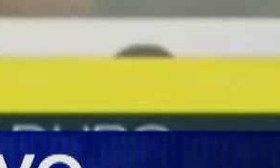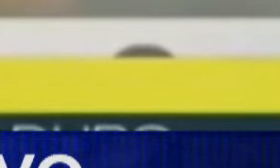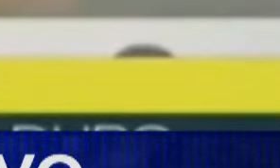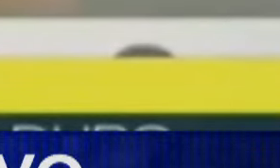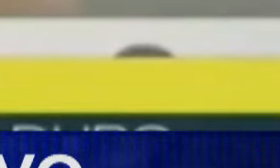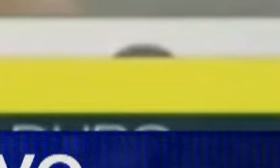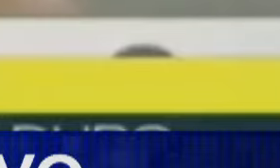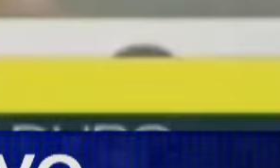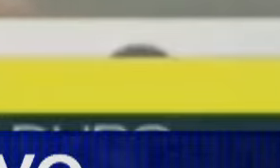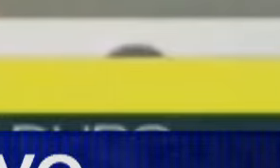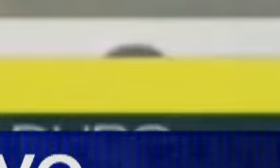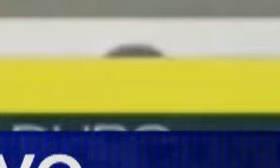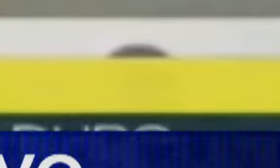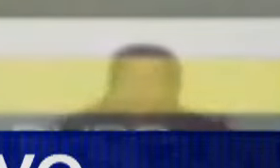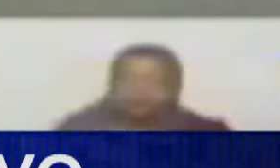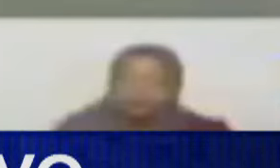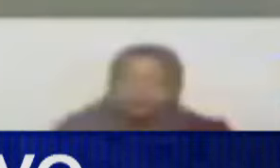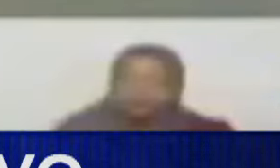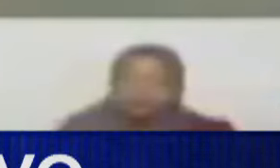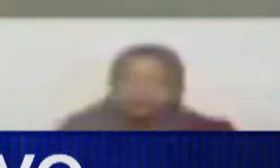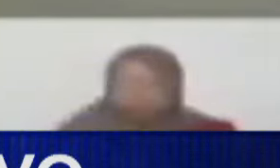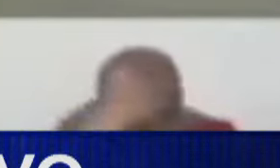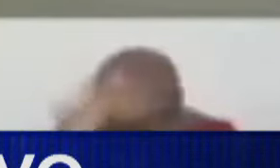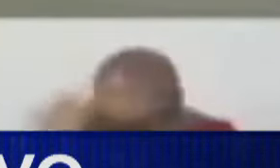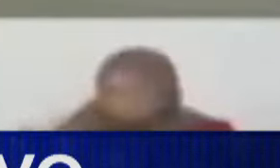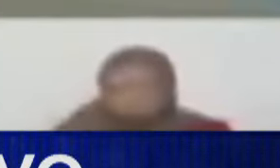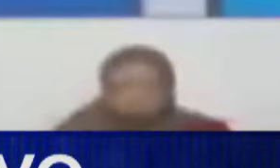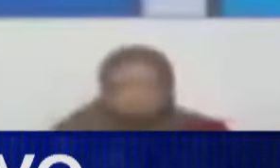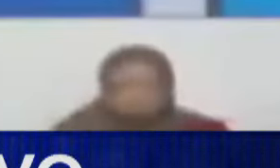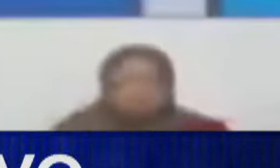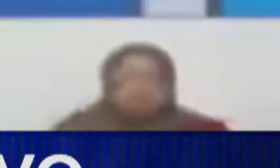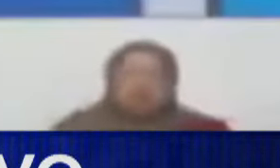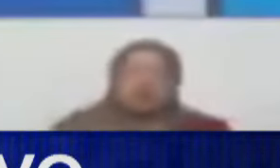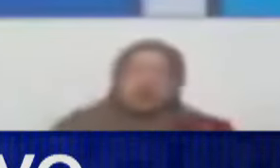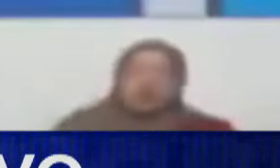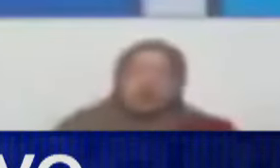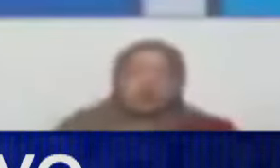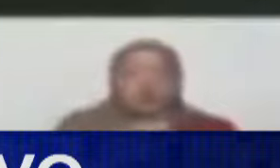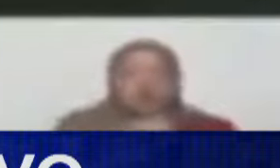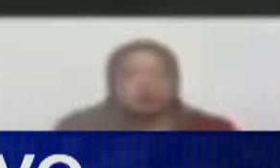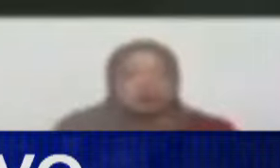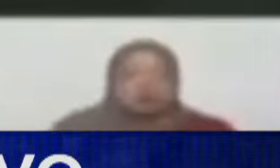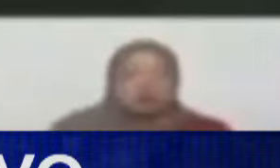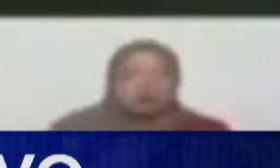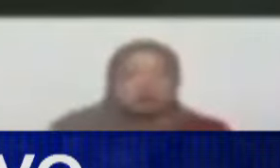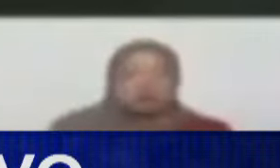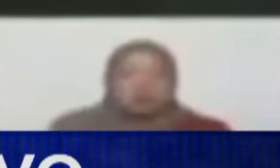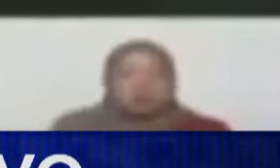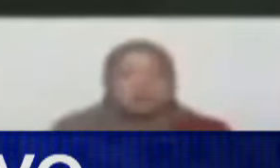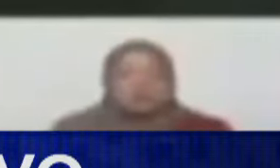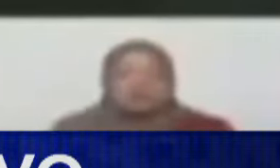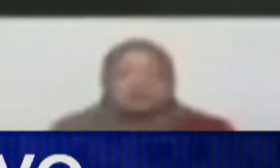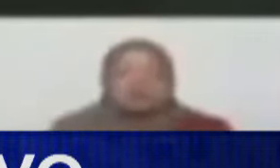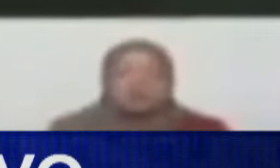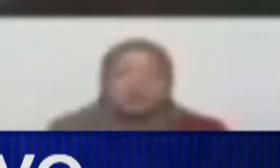WhatsApp si te he visto no me acuerdo soy libre de WhatsApp estoy en paz